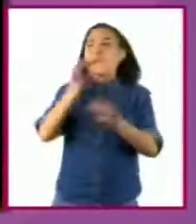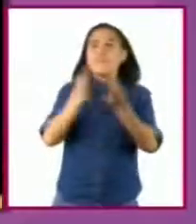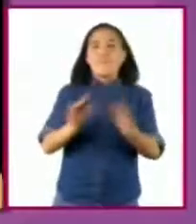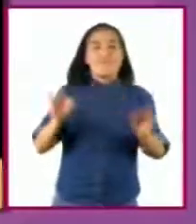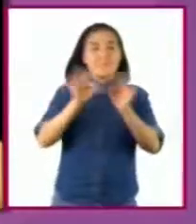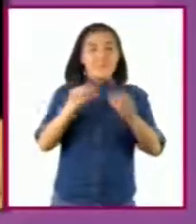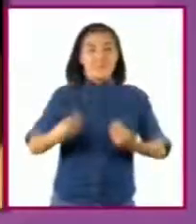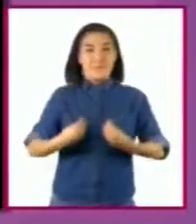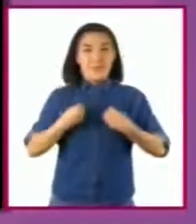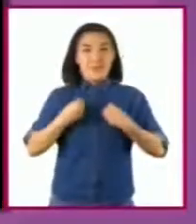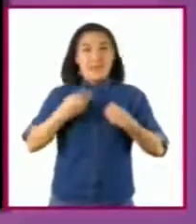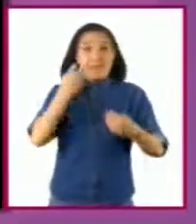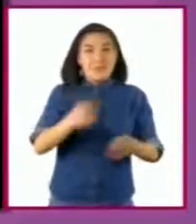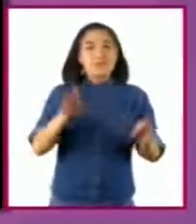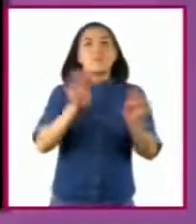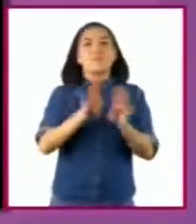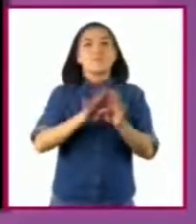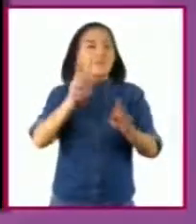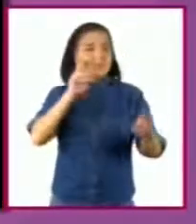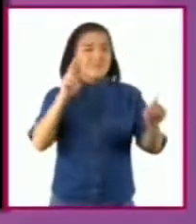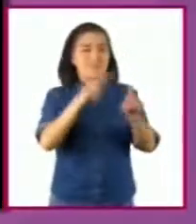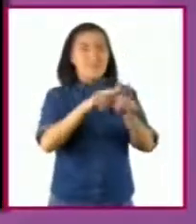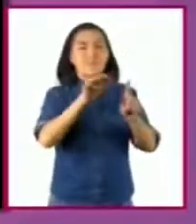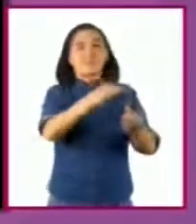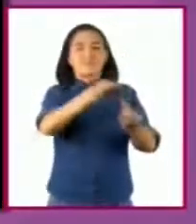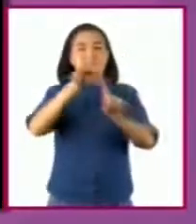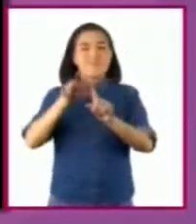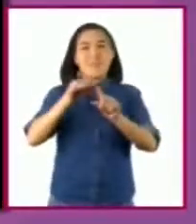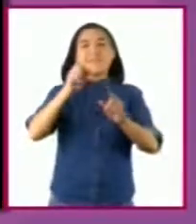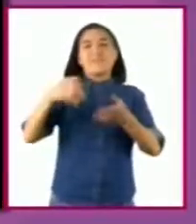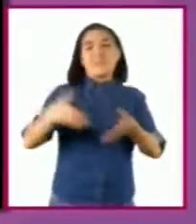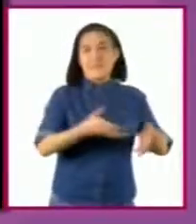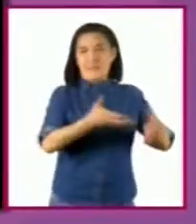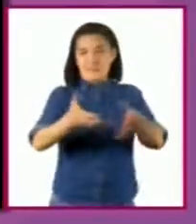éste encuentra la manera de continuar su camino.